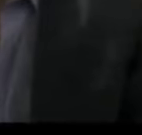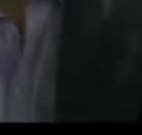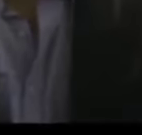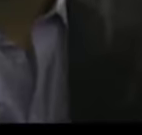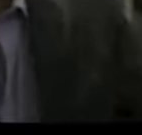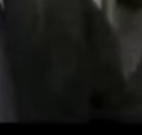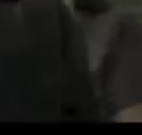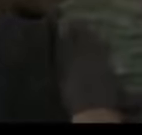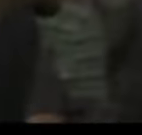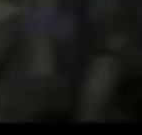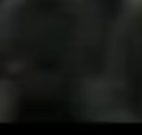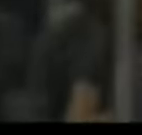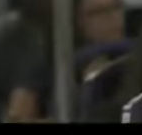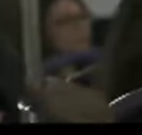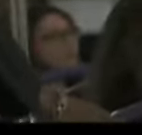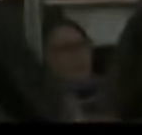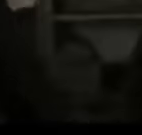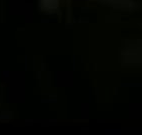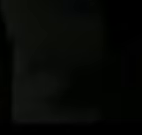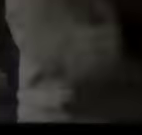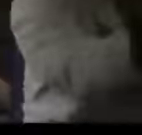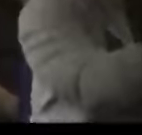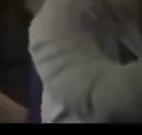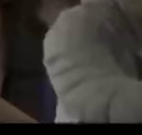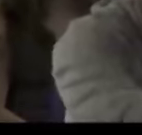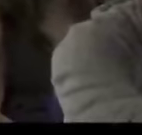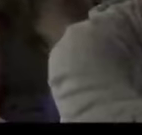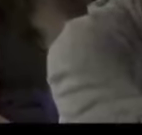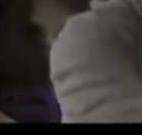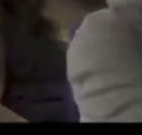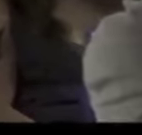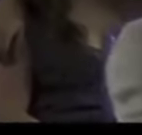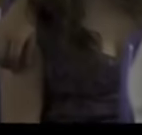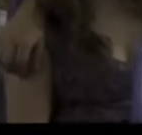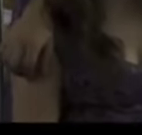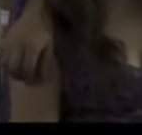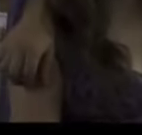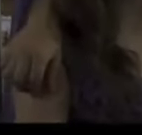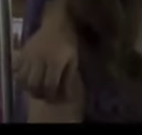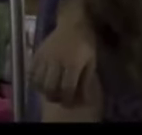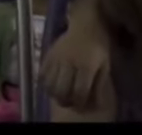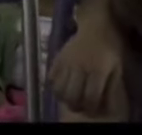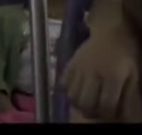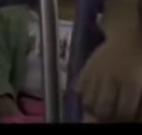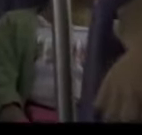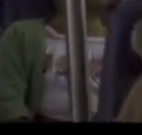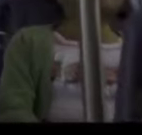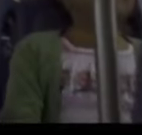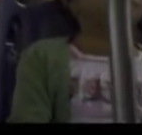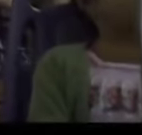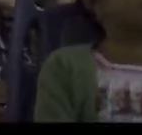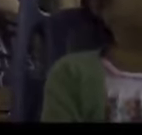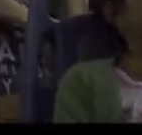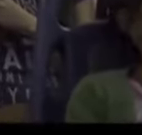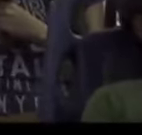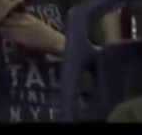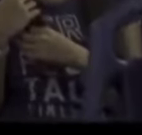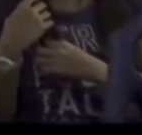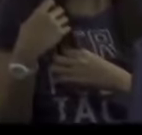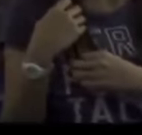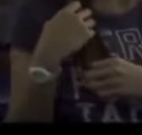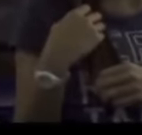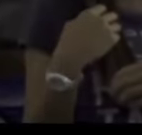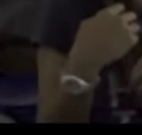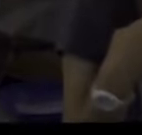No importa de qué etnia seas, cuál sea tu lugar de nacimiento, religión, color de piel, orientación sexual, condición migratoria,